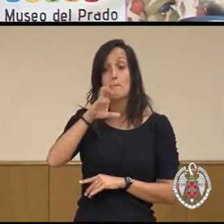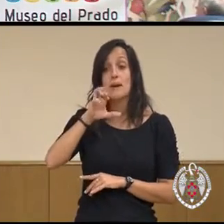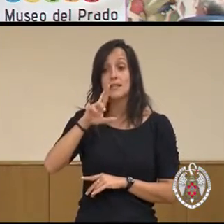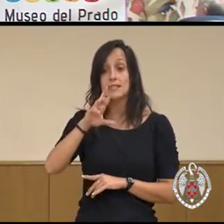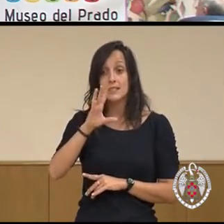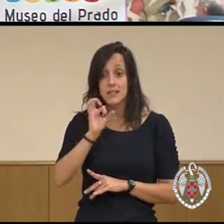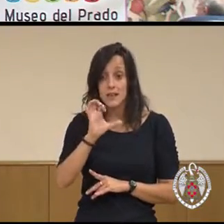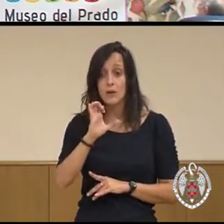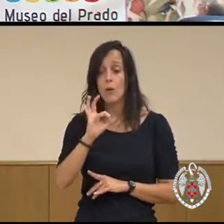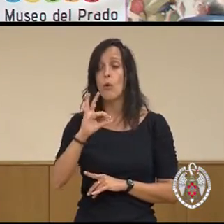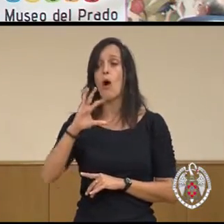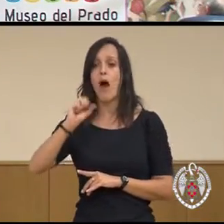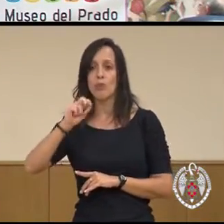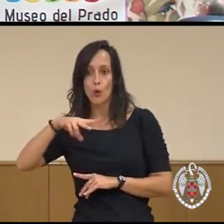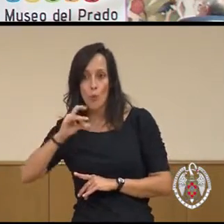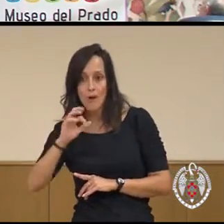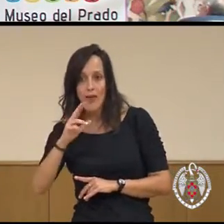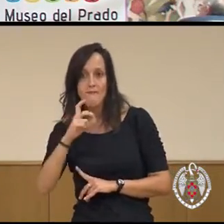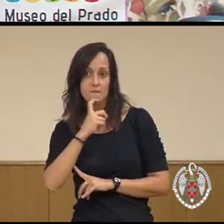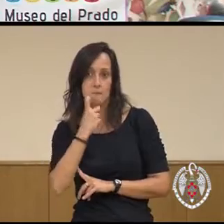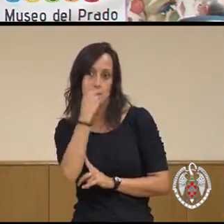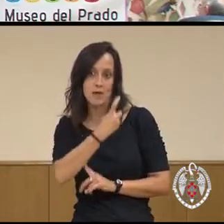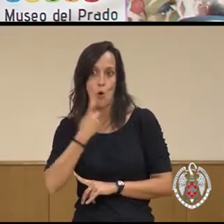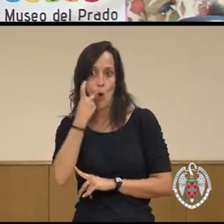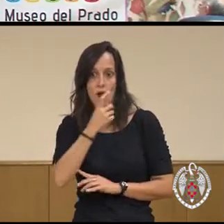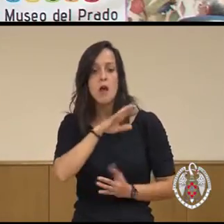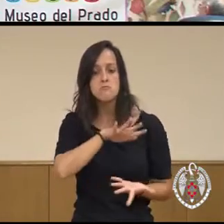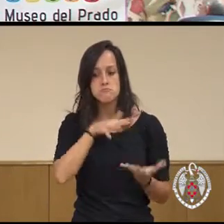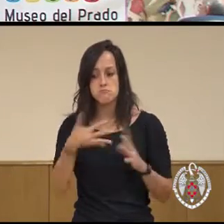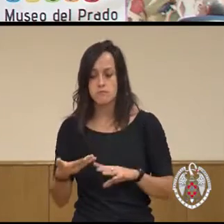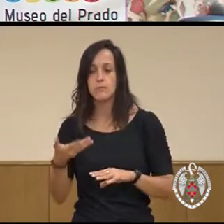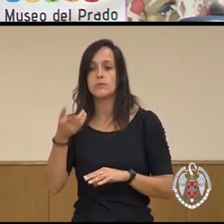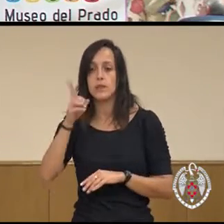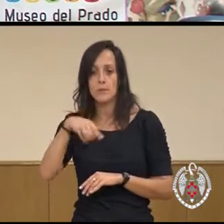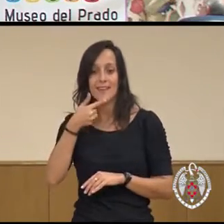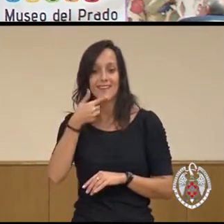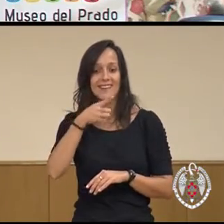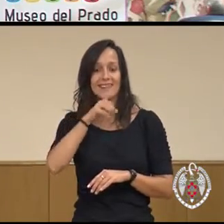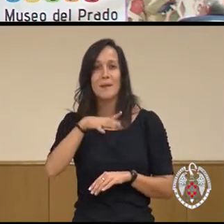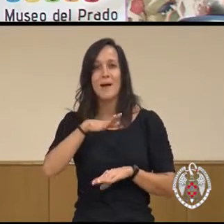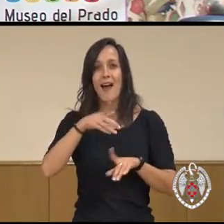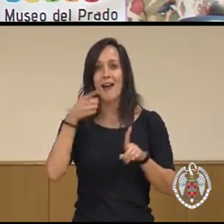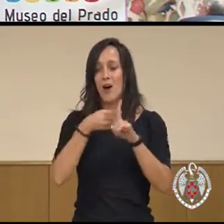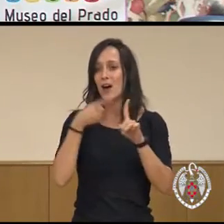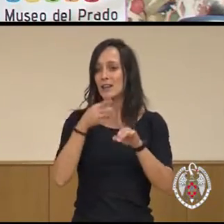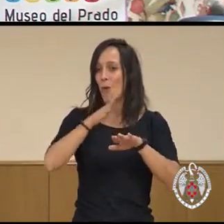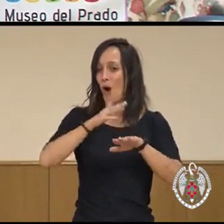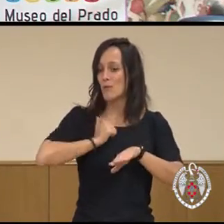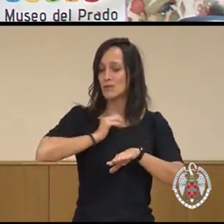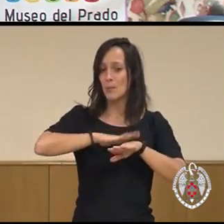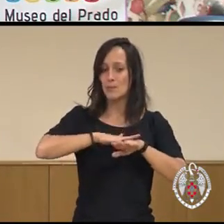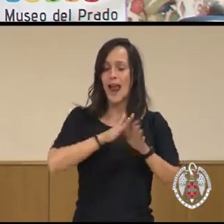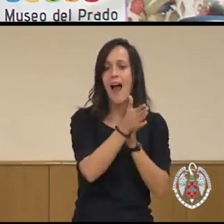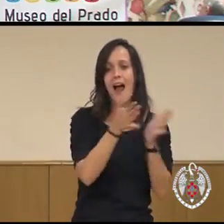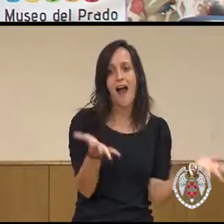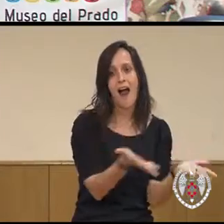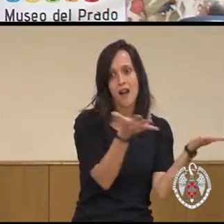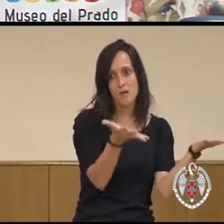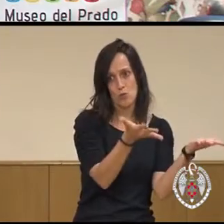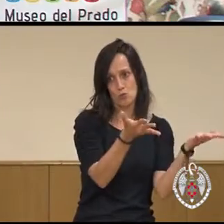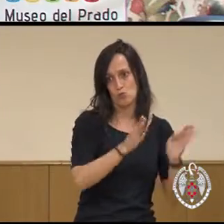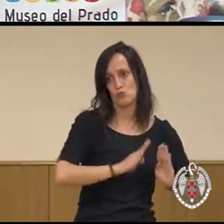para de dar ánimos a lo largo de toda la obra. Sabemos por las cartas entre Felipe IV y Sor María de Águeda que el rey atravesaba un momento